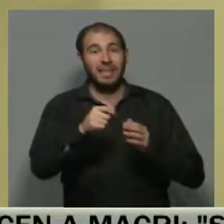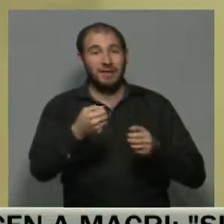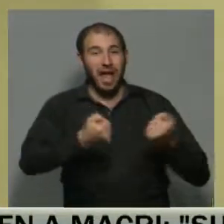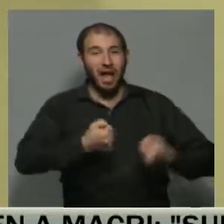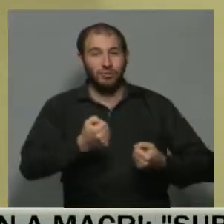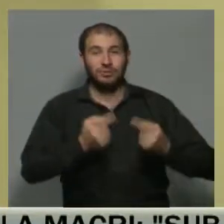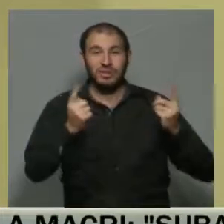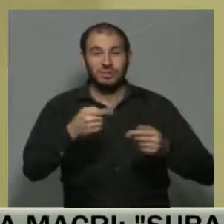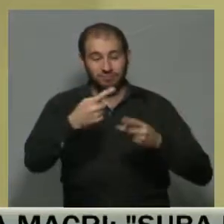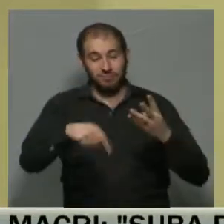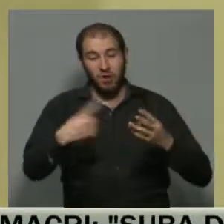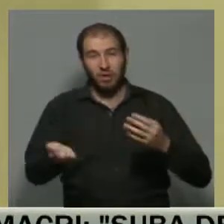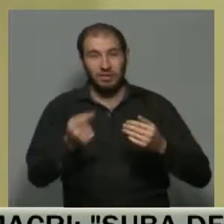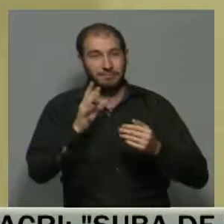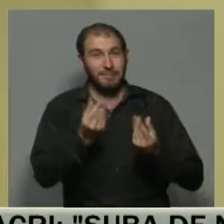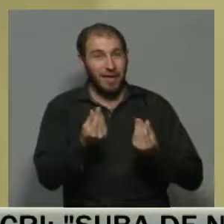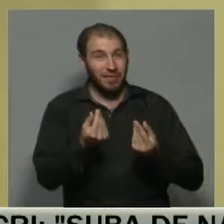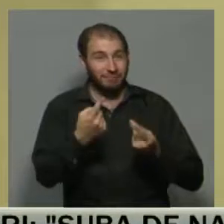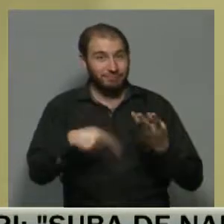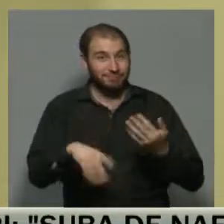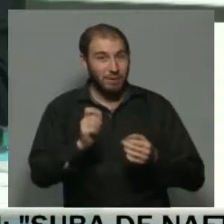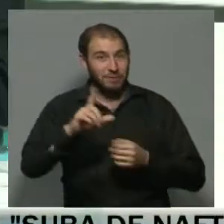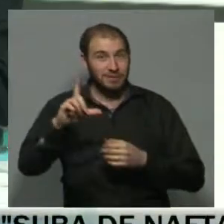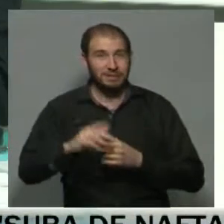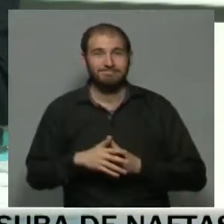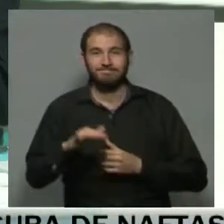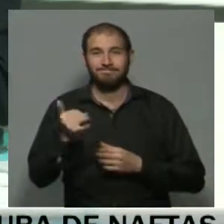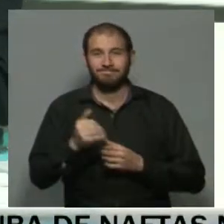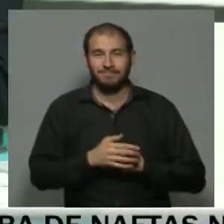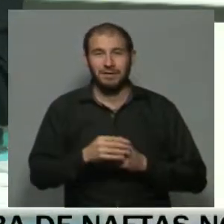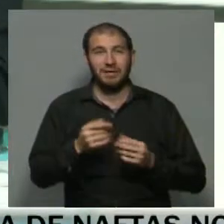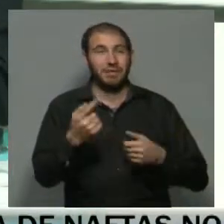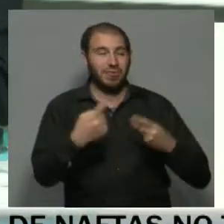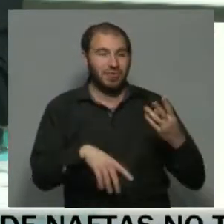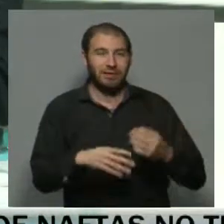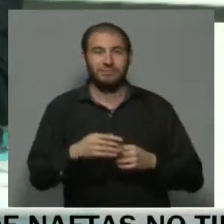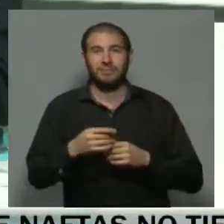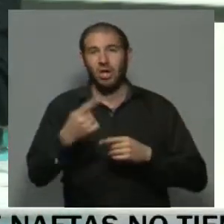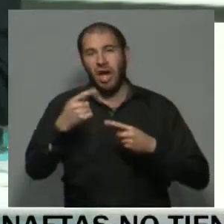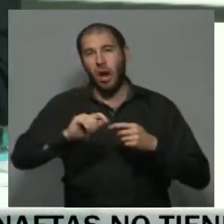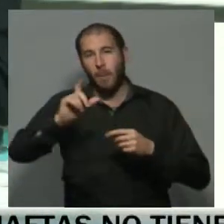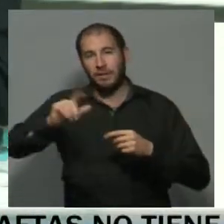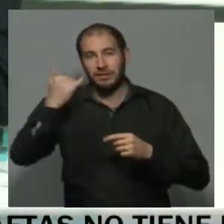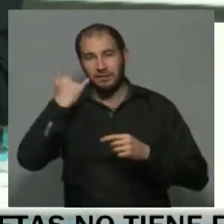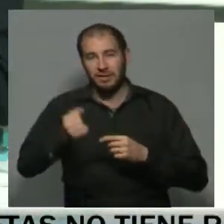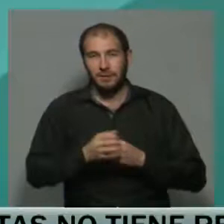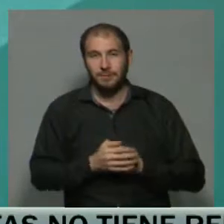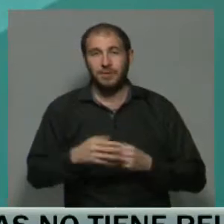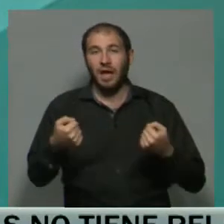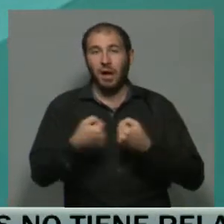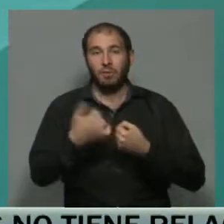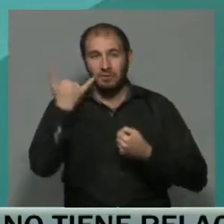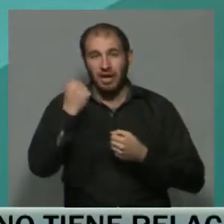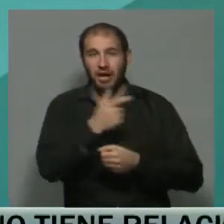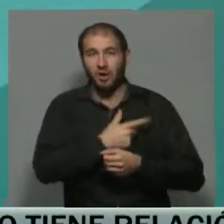auto y además vemos otras cosas. Me da un poco de miedo todo lo que va a aumentar. Sí, hay una serie de aumentos ya que están acordados